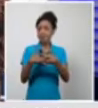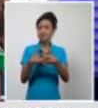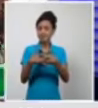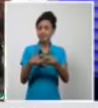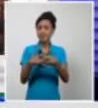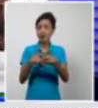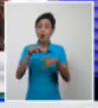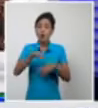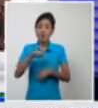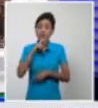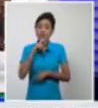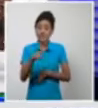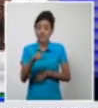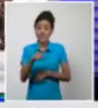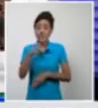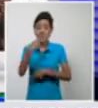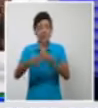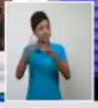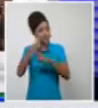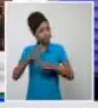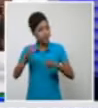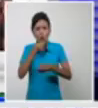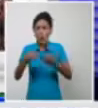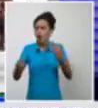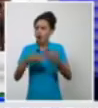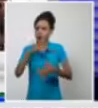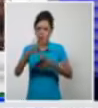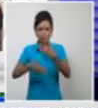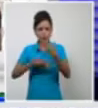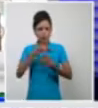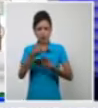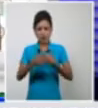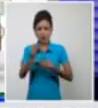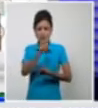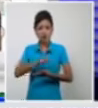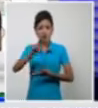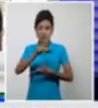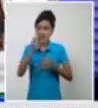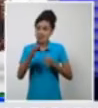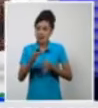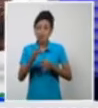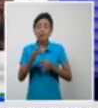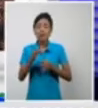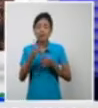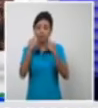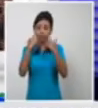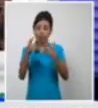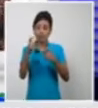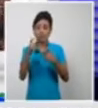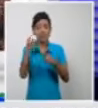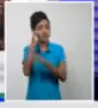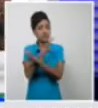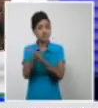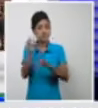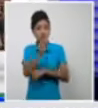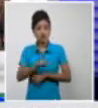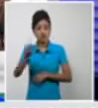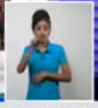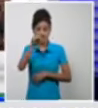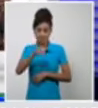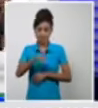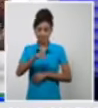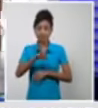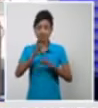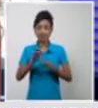difícil hacer un estudio de cualquier problemática social y no involucrar a las ciencias sociales, ¿no? En el caso de las ciencias sociales